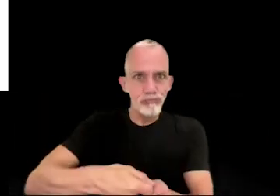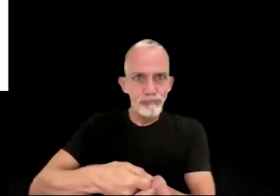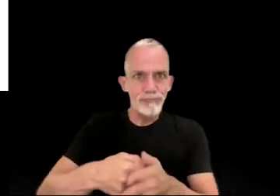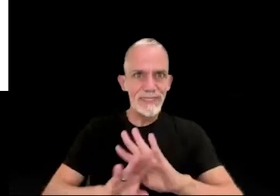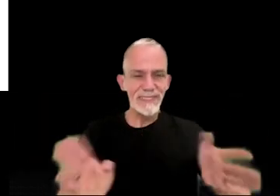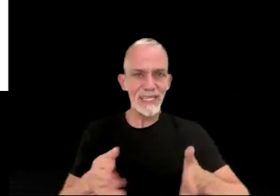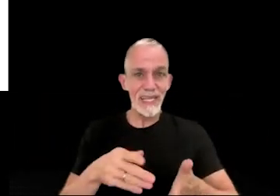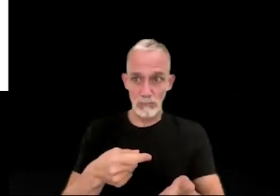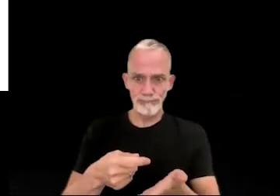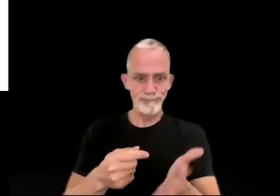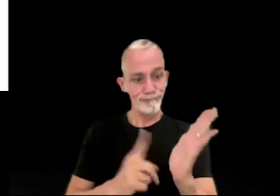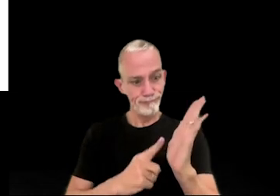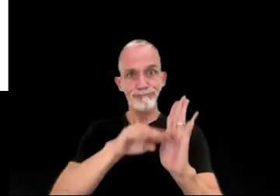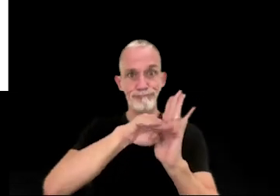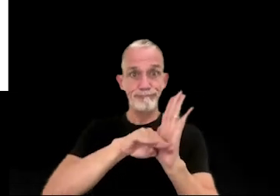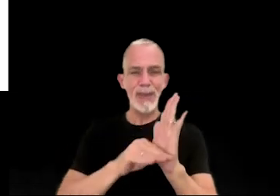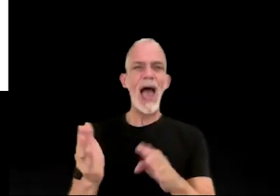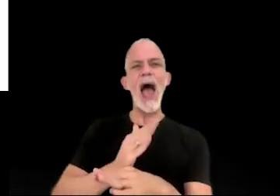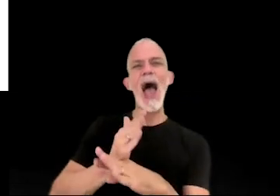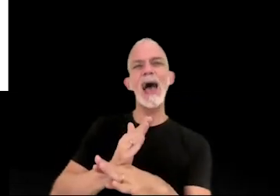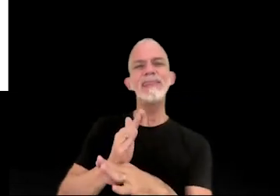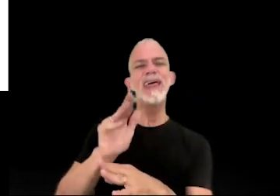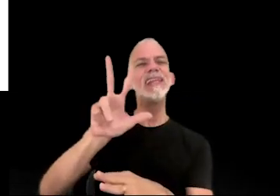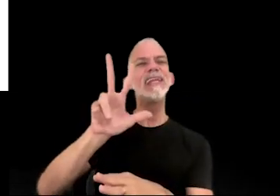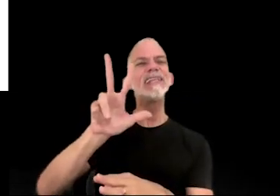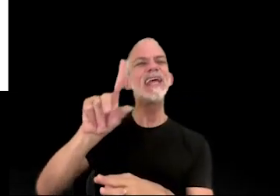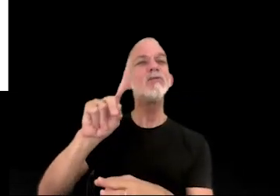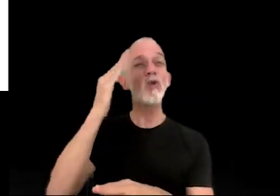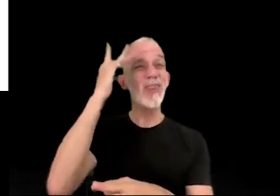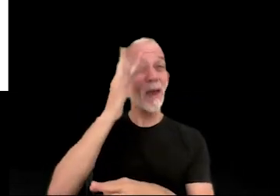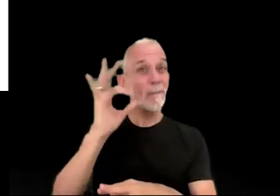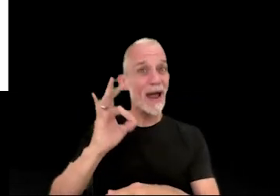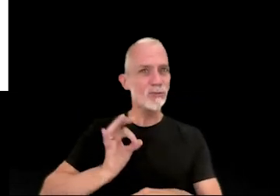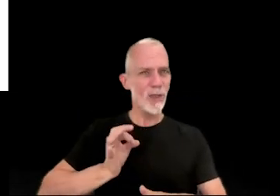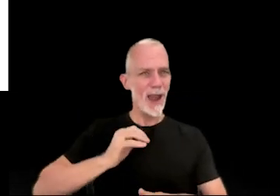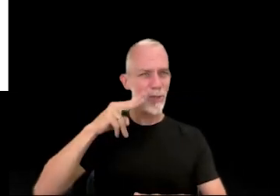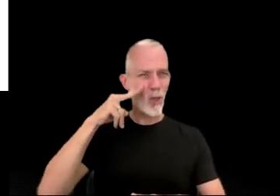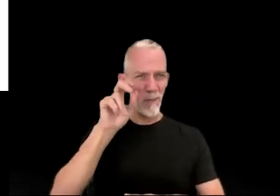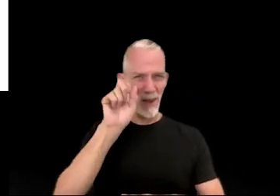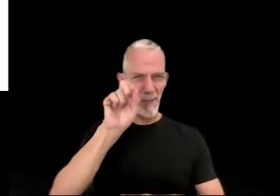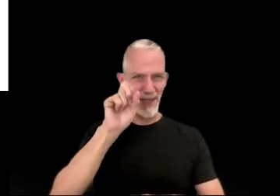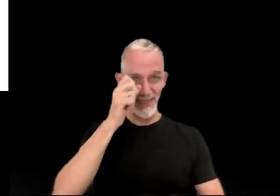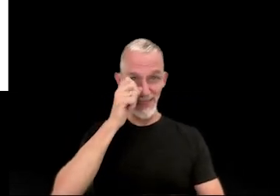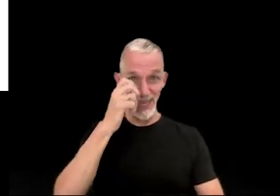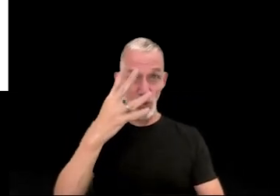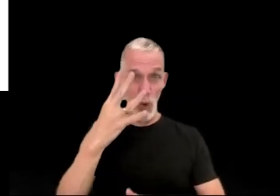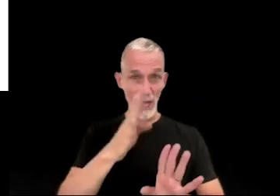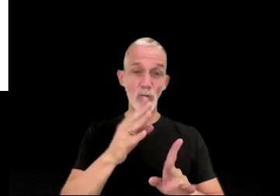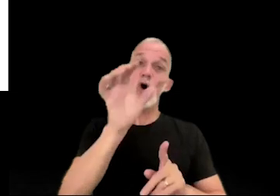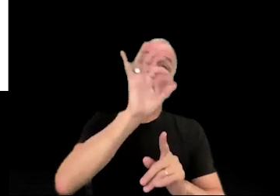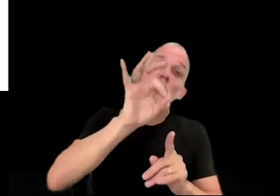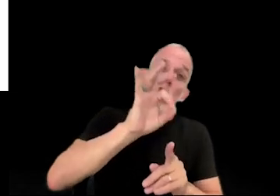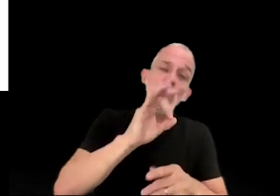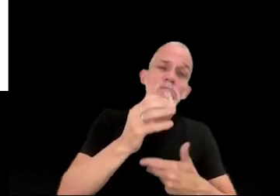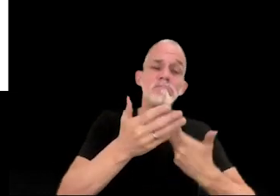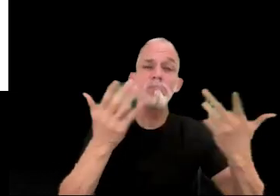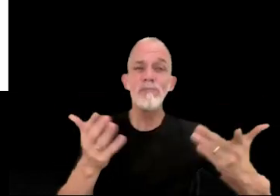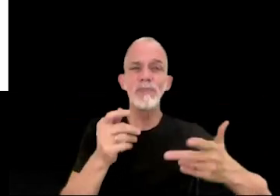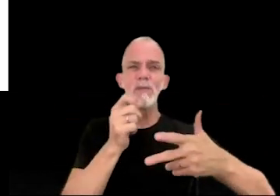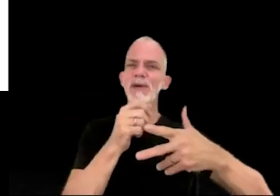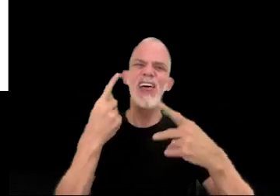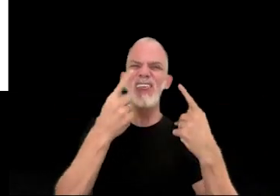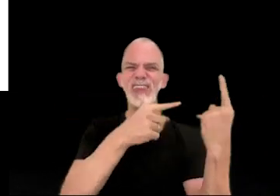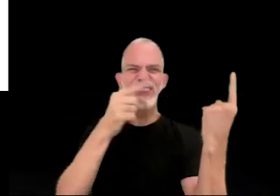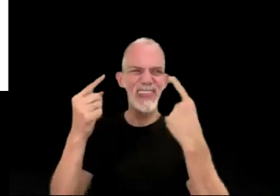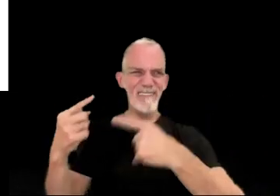la norma, antes del 31 del 3 del 2024, o si el interés